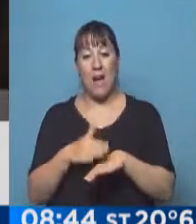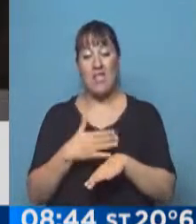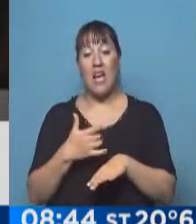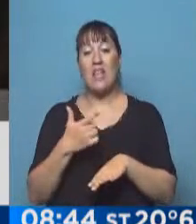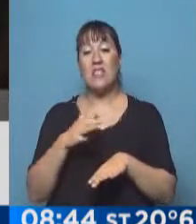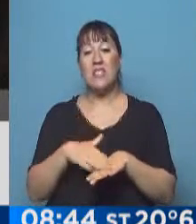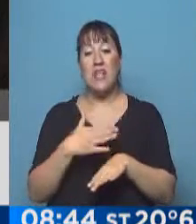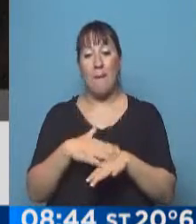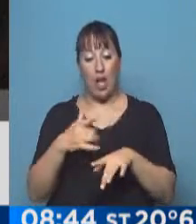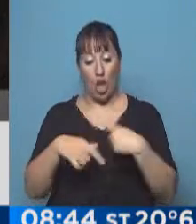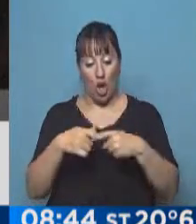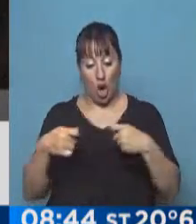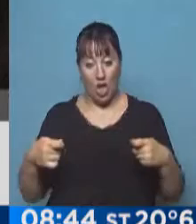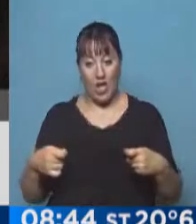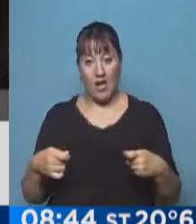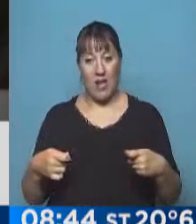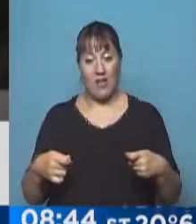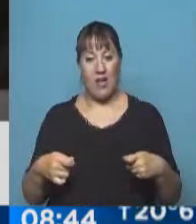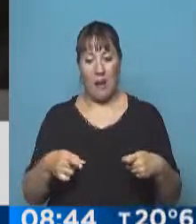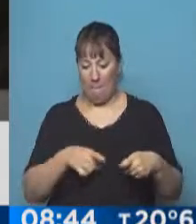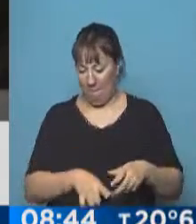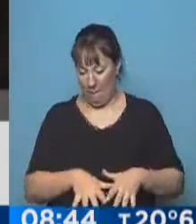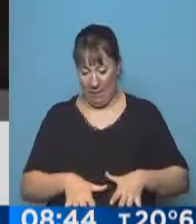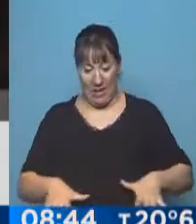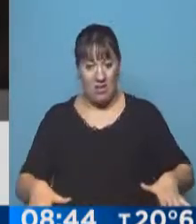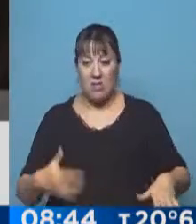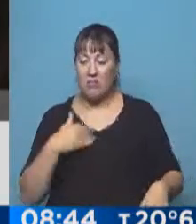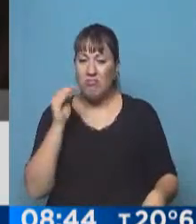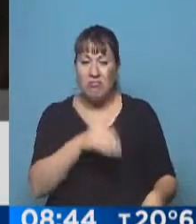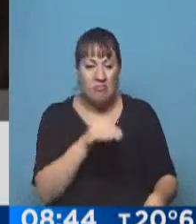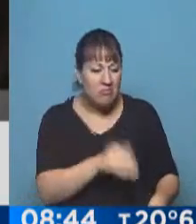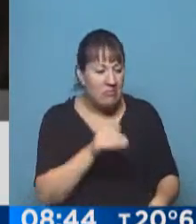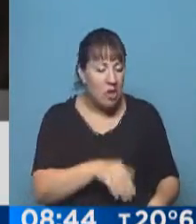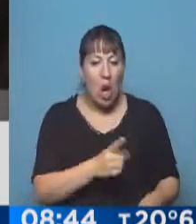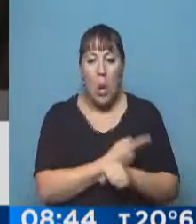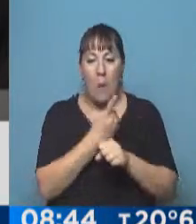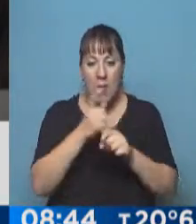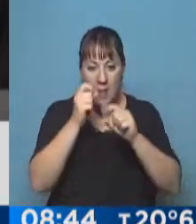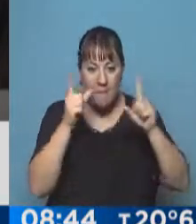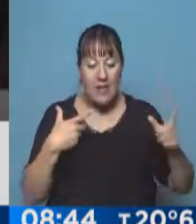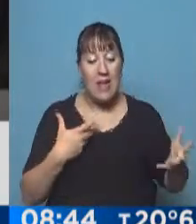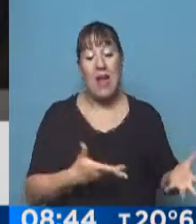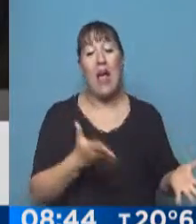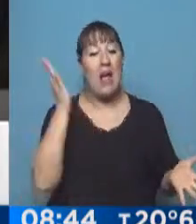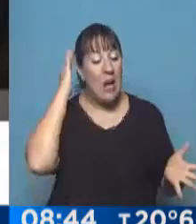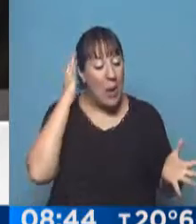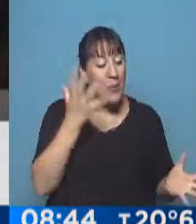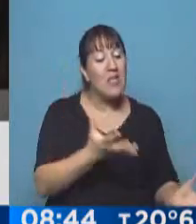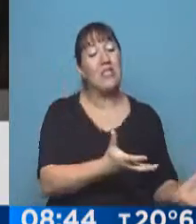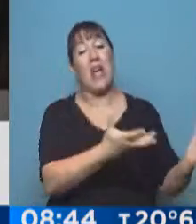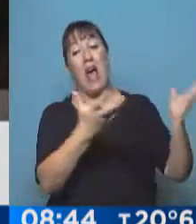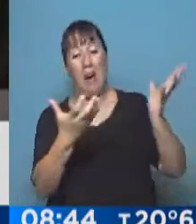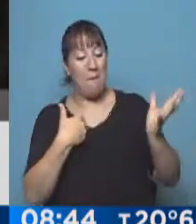zapatos acordonados, hecho pis, no lo podía despertar. Lo levanté de la cabeza para